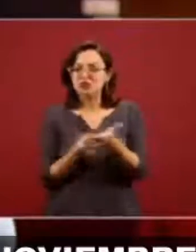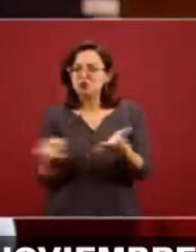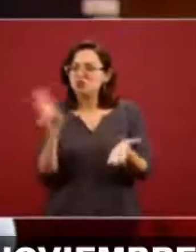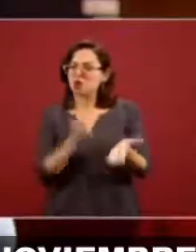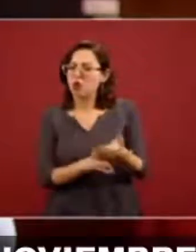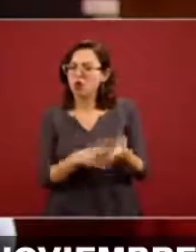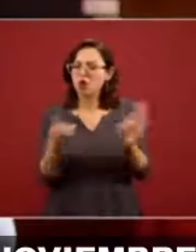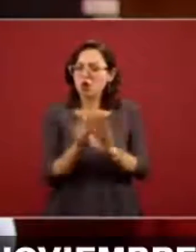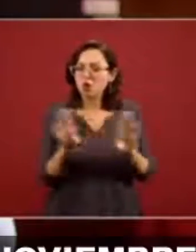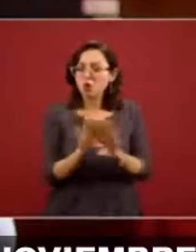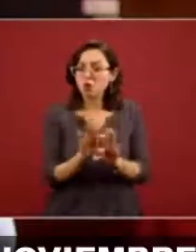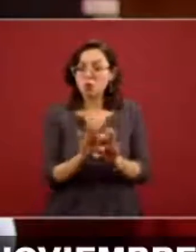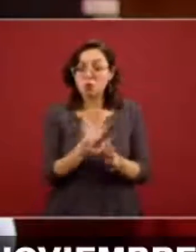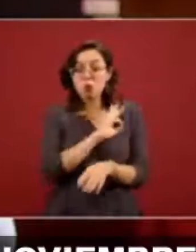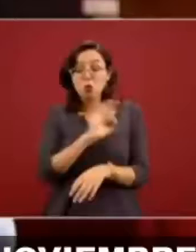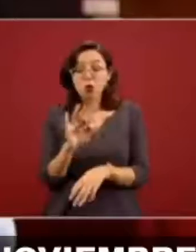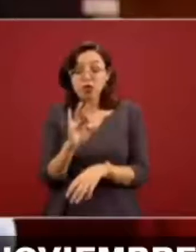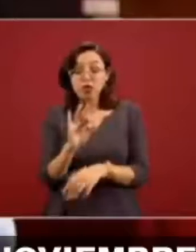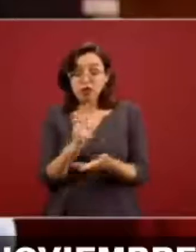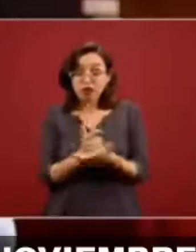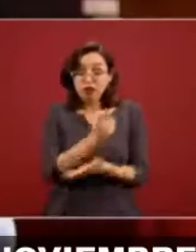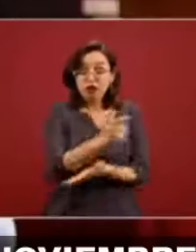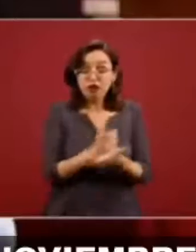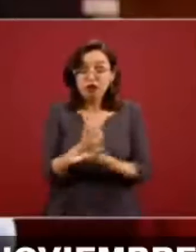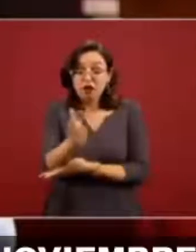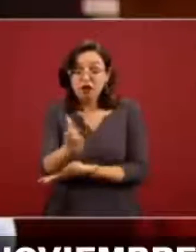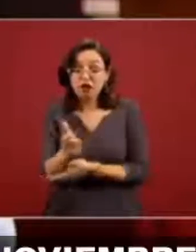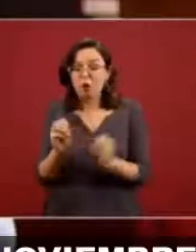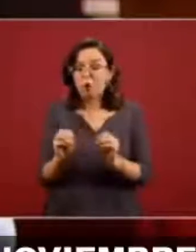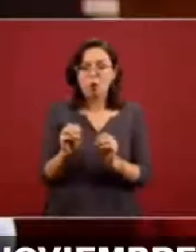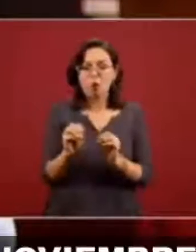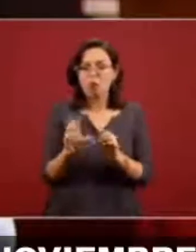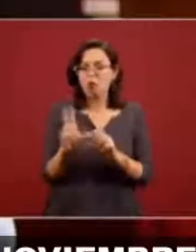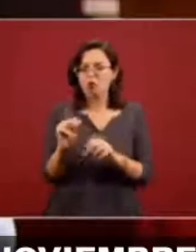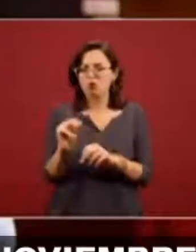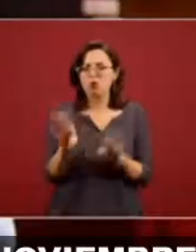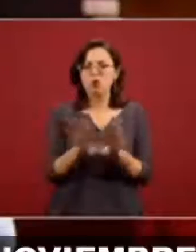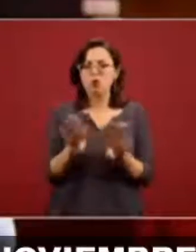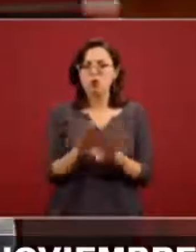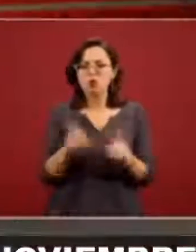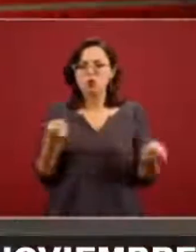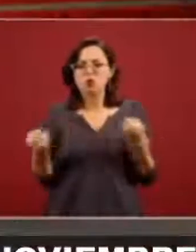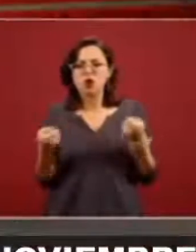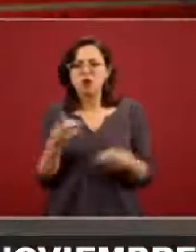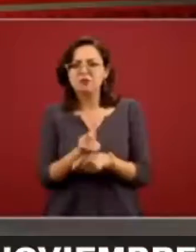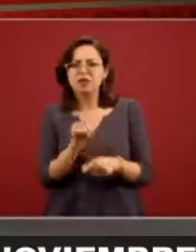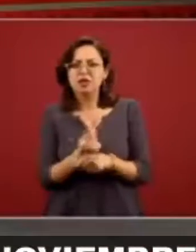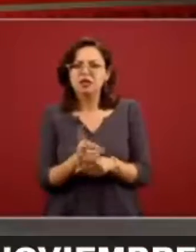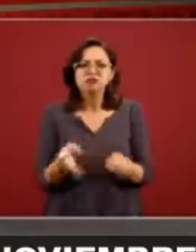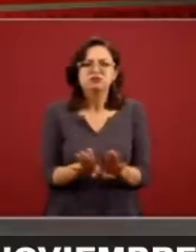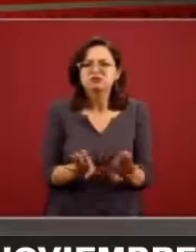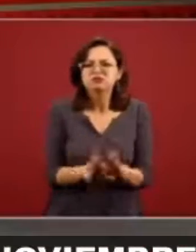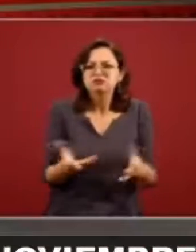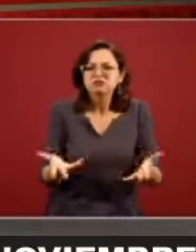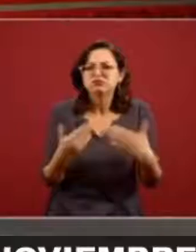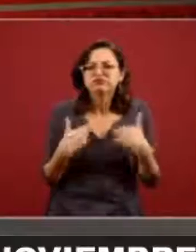si es posible que tengan los dos o cómo se va a controlar que no se dupliquen o se tripliquen estos créditos.